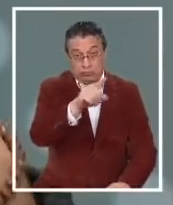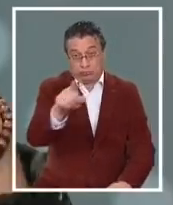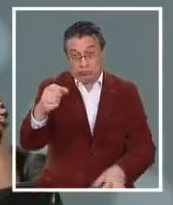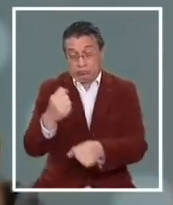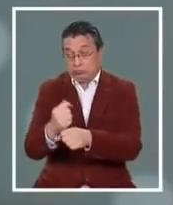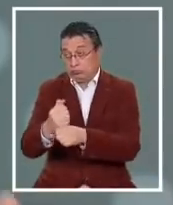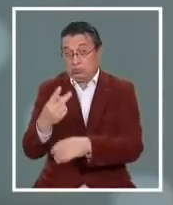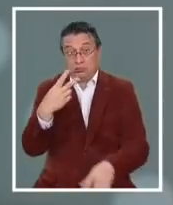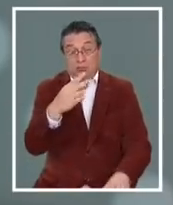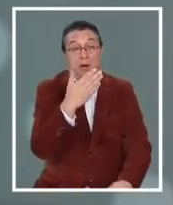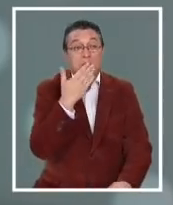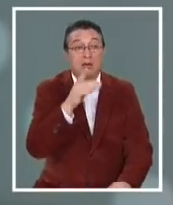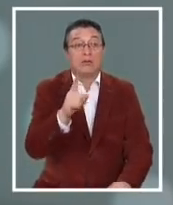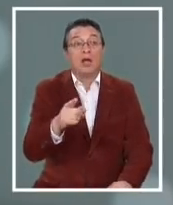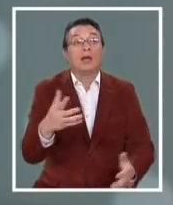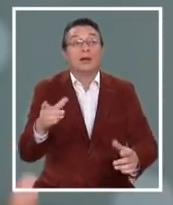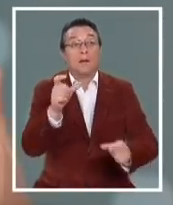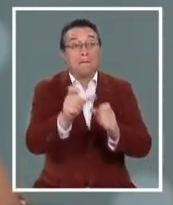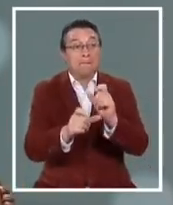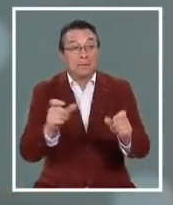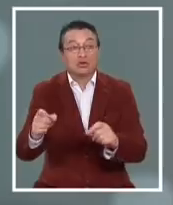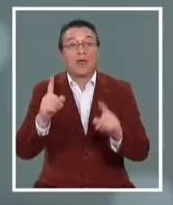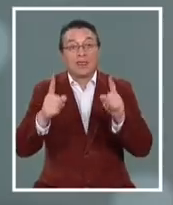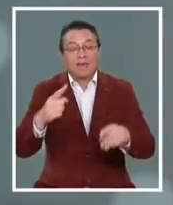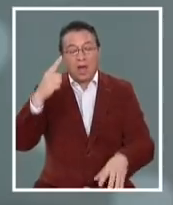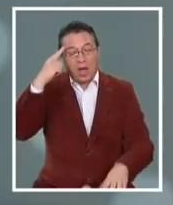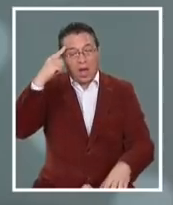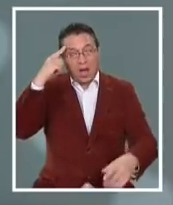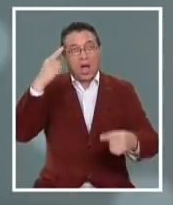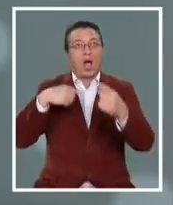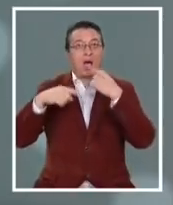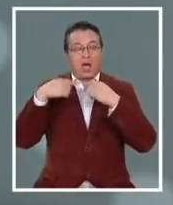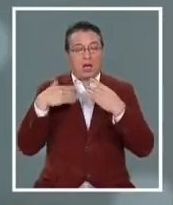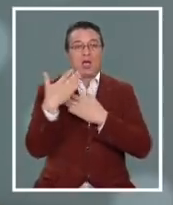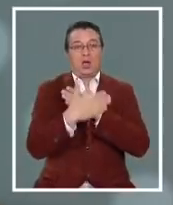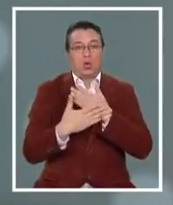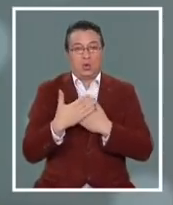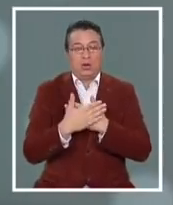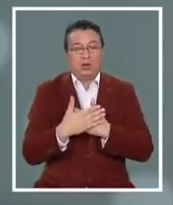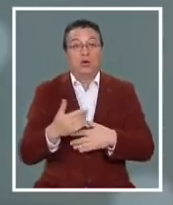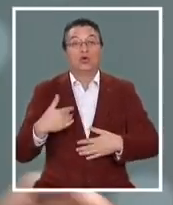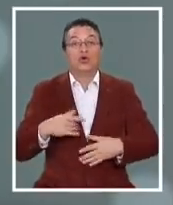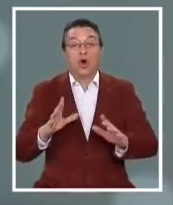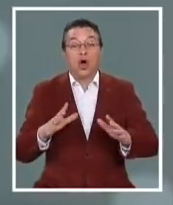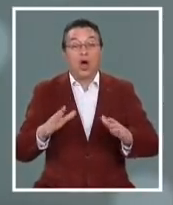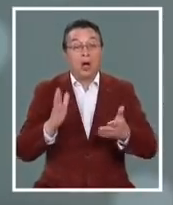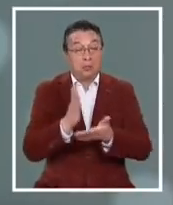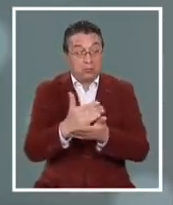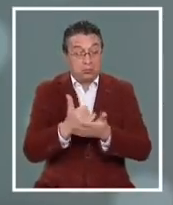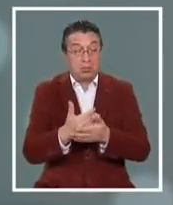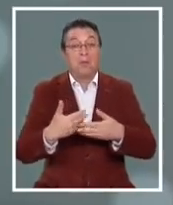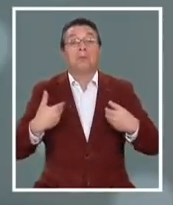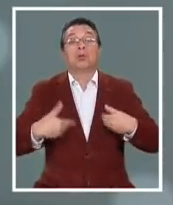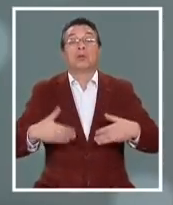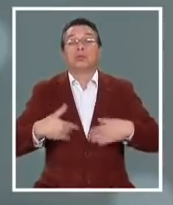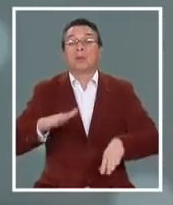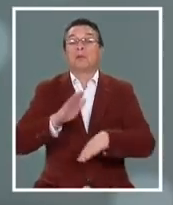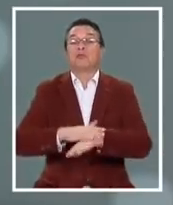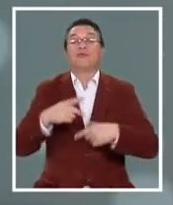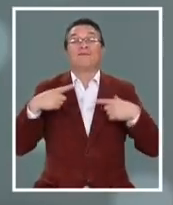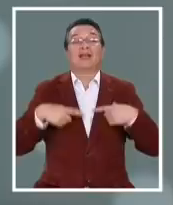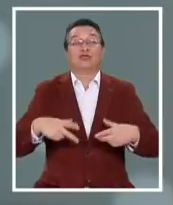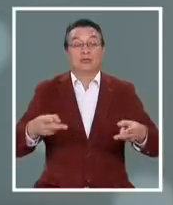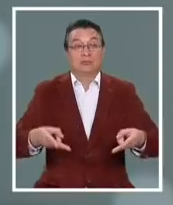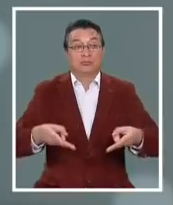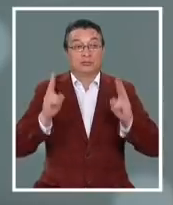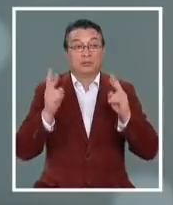digamos, de tal manera que la gente tenga un autocuidado, ¿no? Si yo empiezo a relajar las medidas, dando permisos de vacaciones, que, ojo,